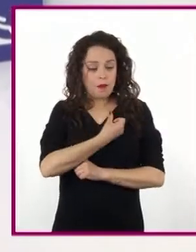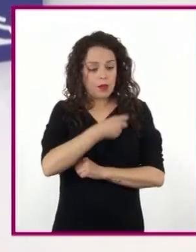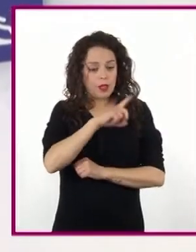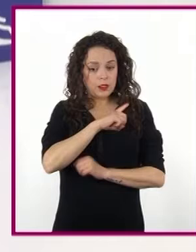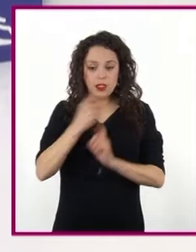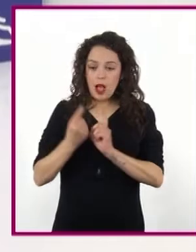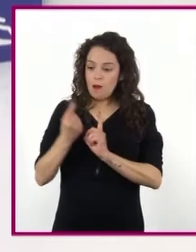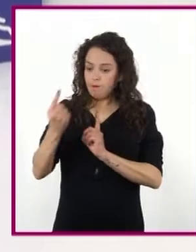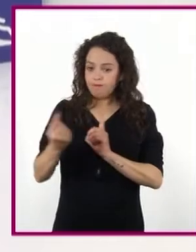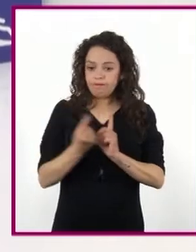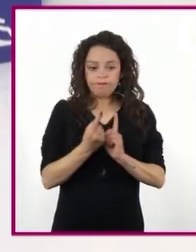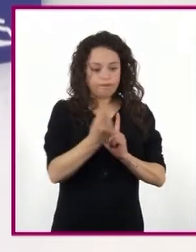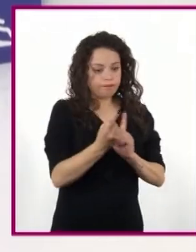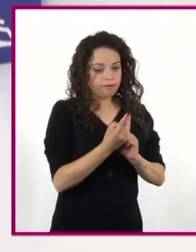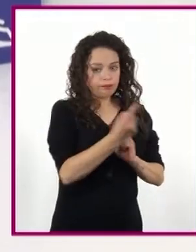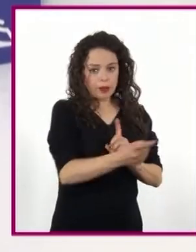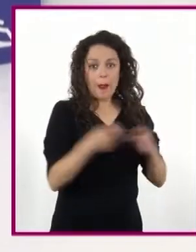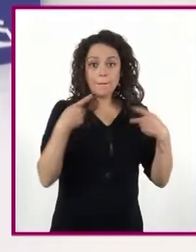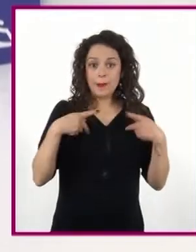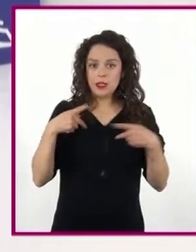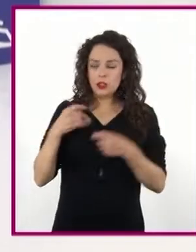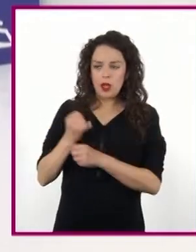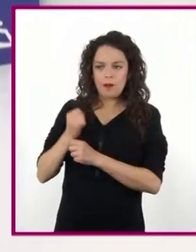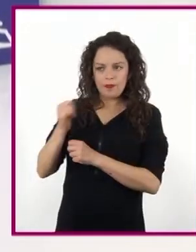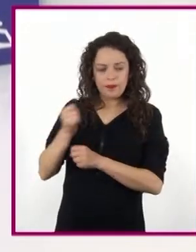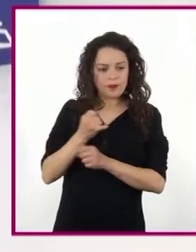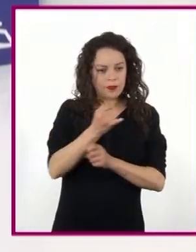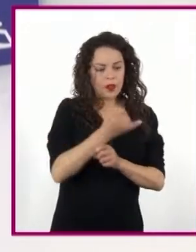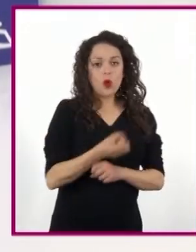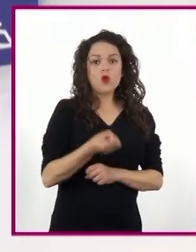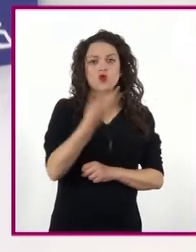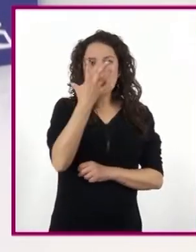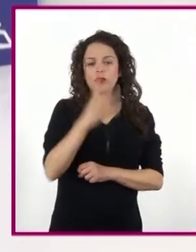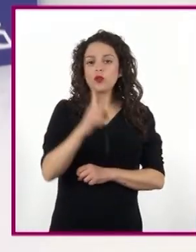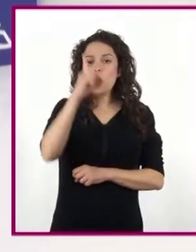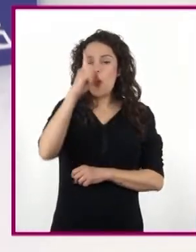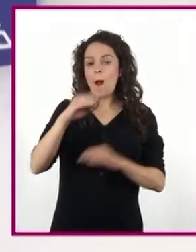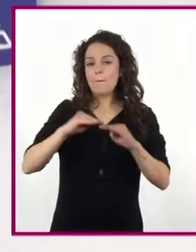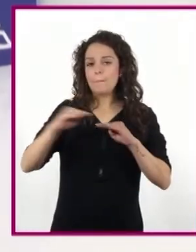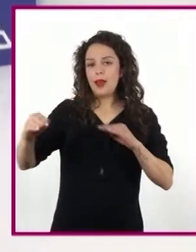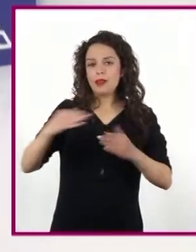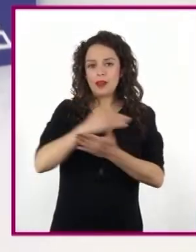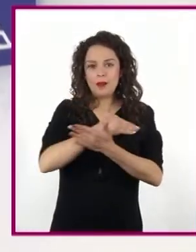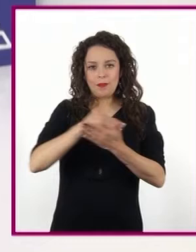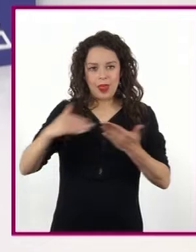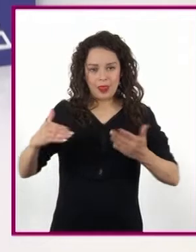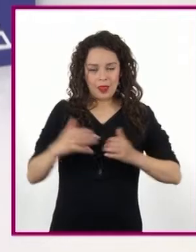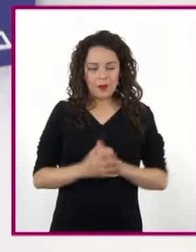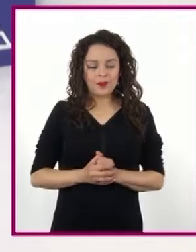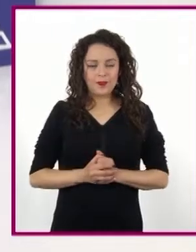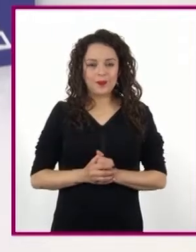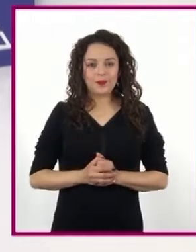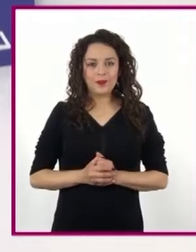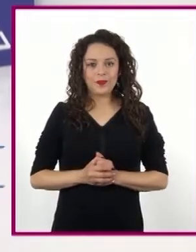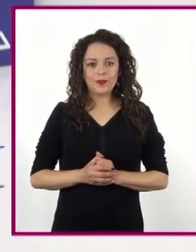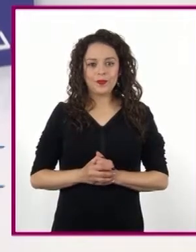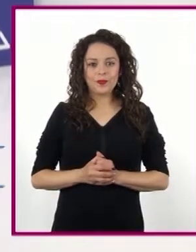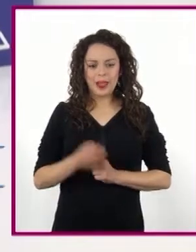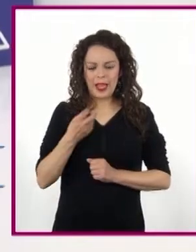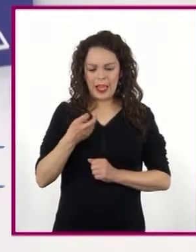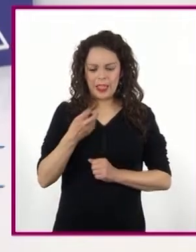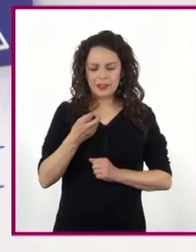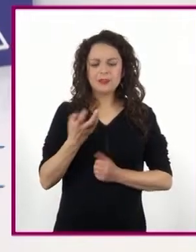decir, permanezcan alejados de las personas mínimo 1,5 metros. El propósito de nuestra sesión